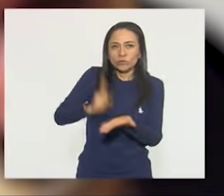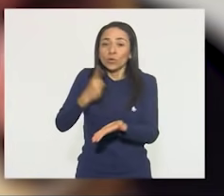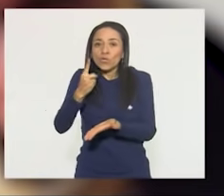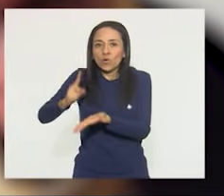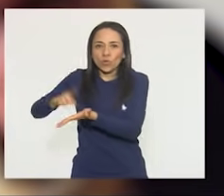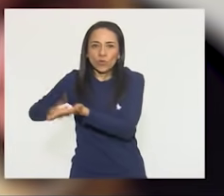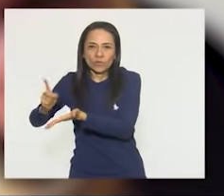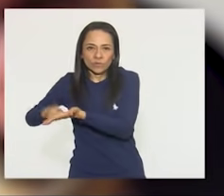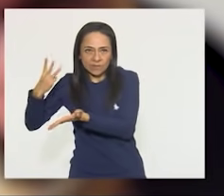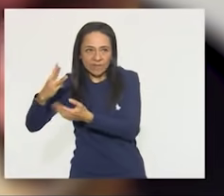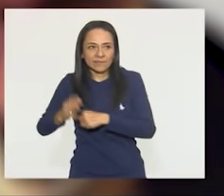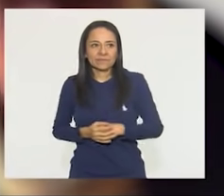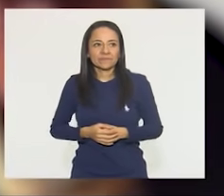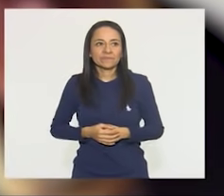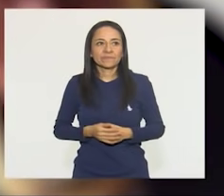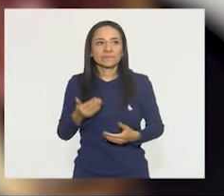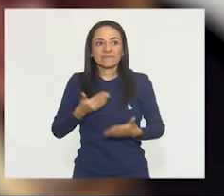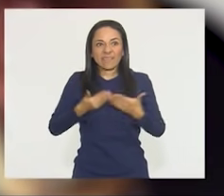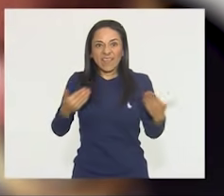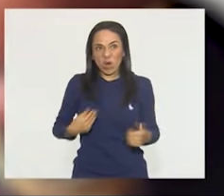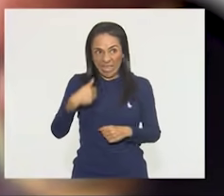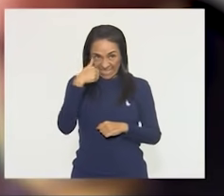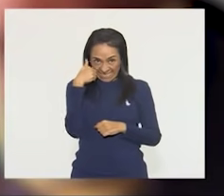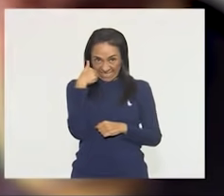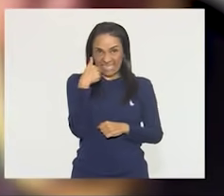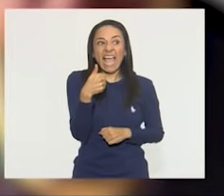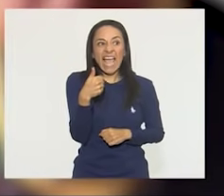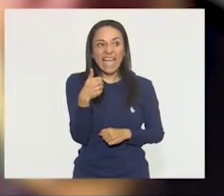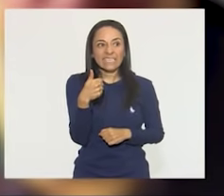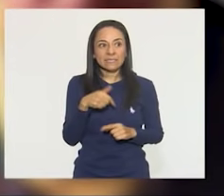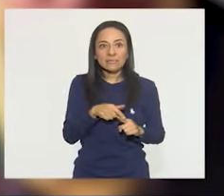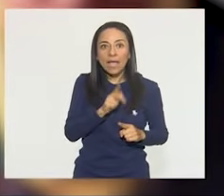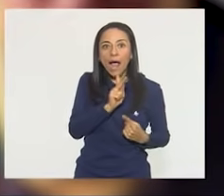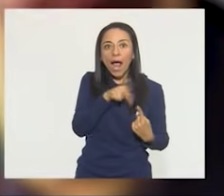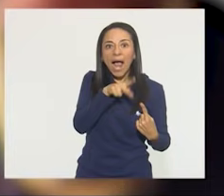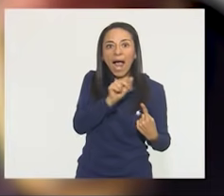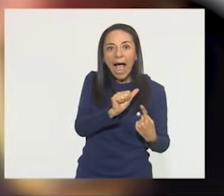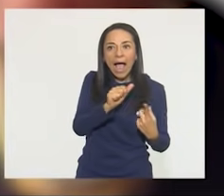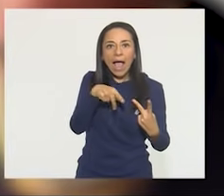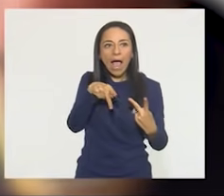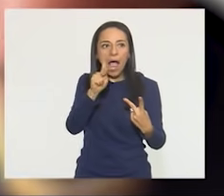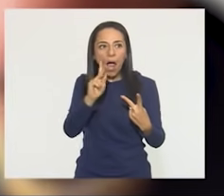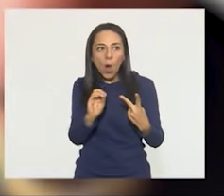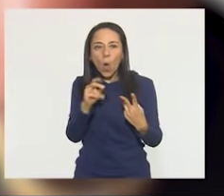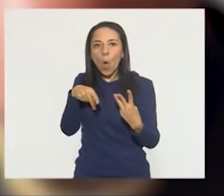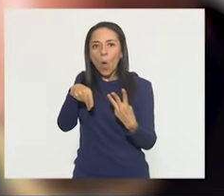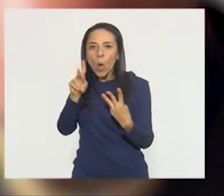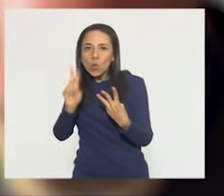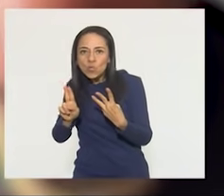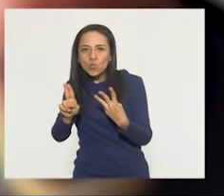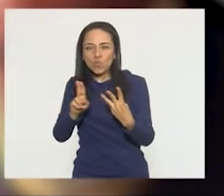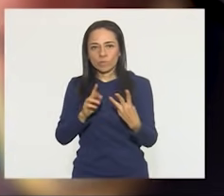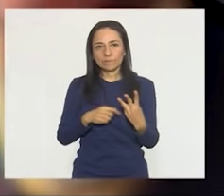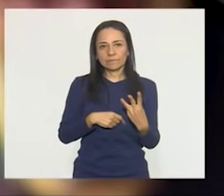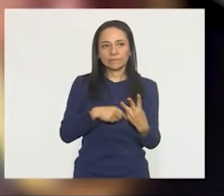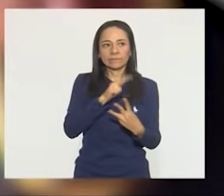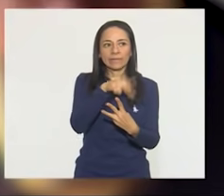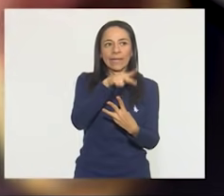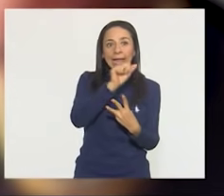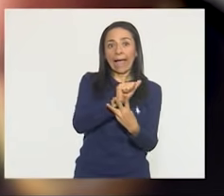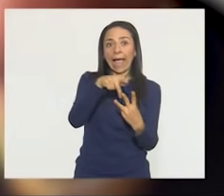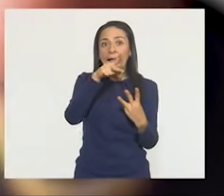Can. Ritmos para jugar, seis fonemas. Ka, ko, kun. Ka,